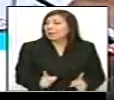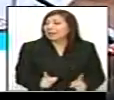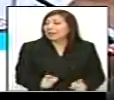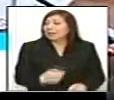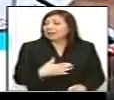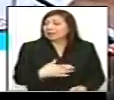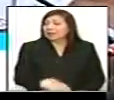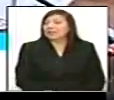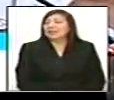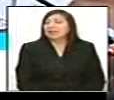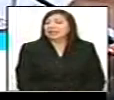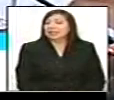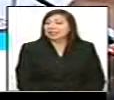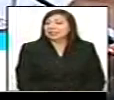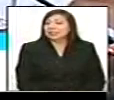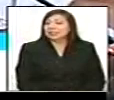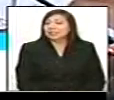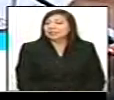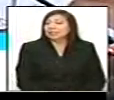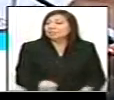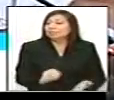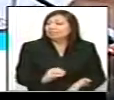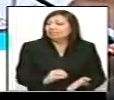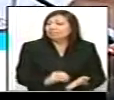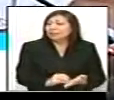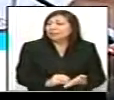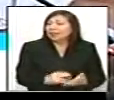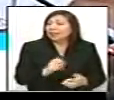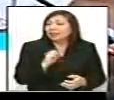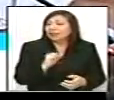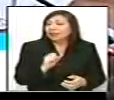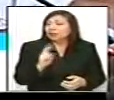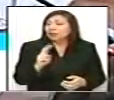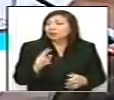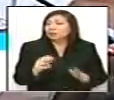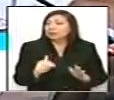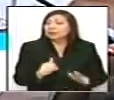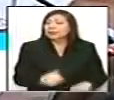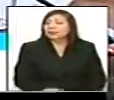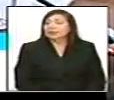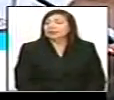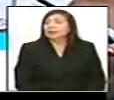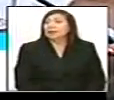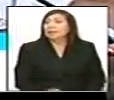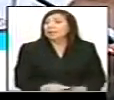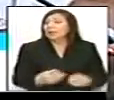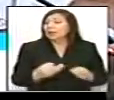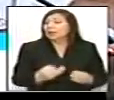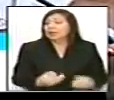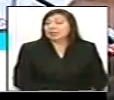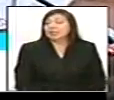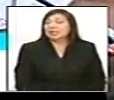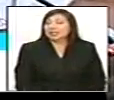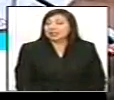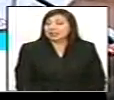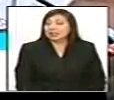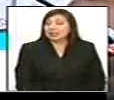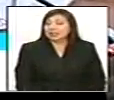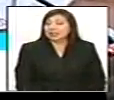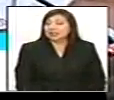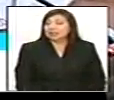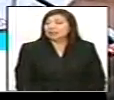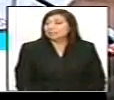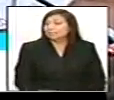de preferencia. Repito, diciembre del 2016. Pero en verdad, en el fondo,